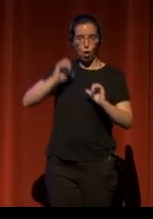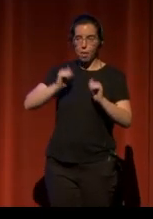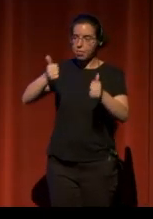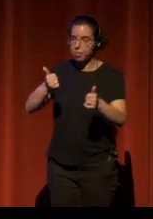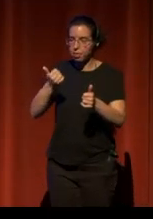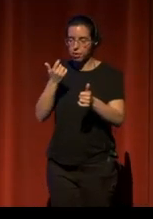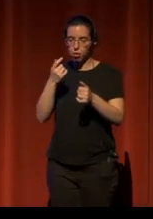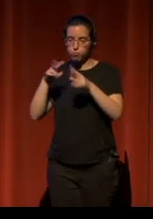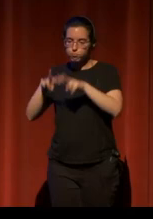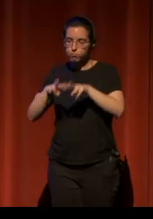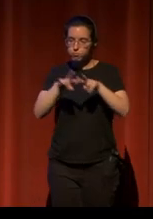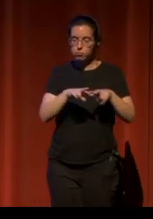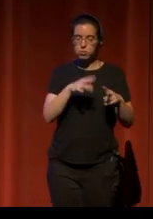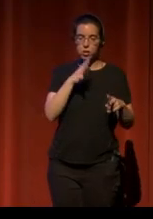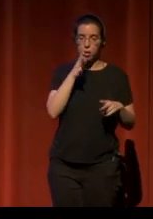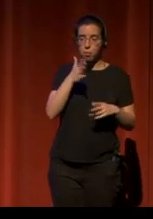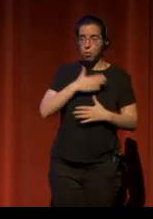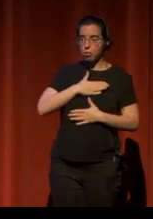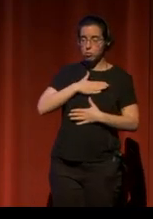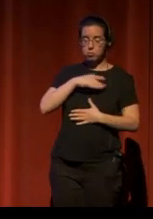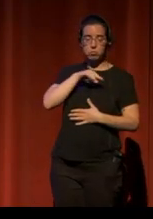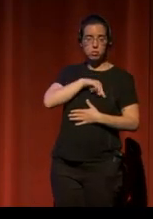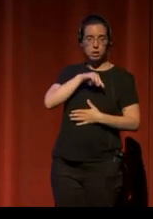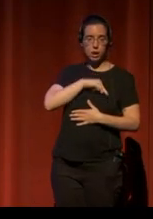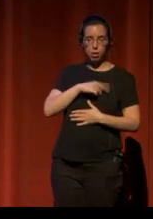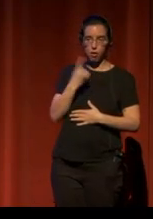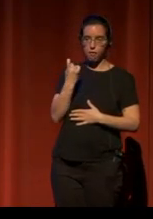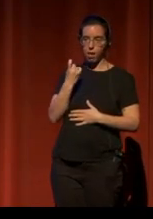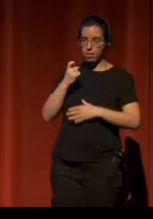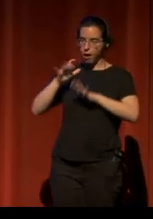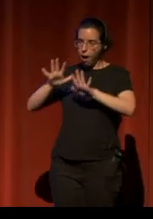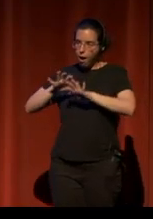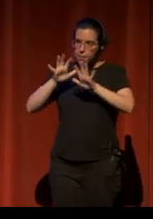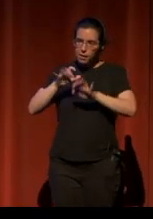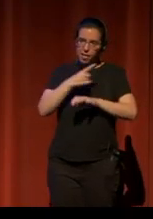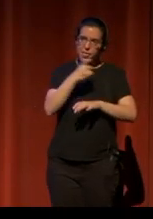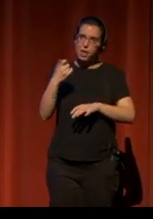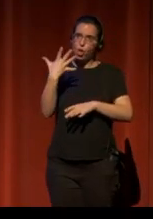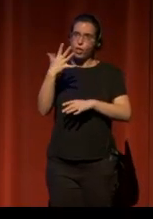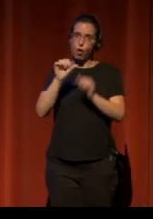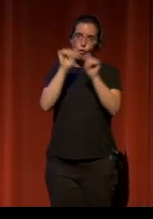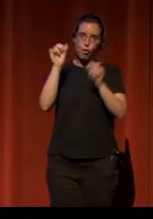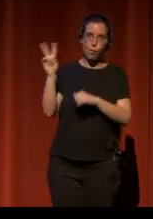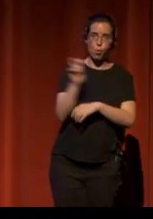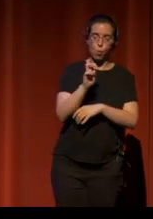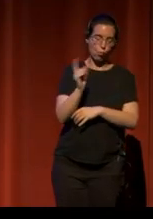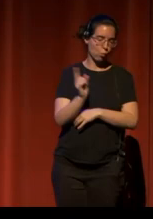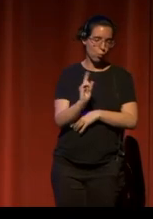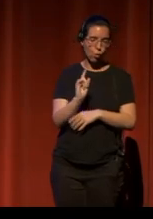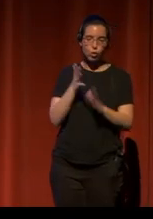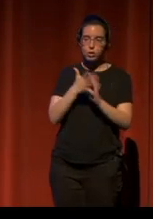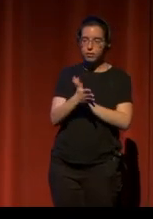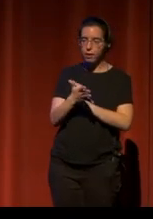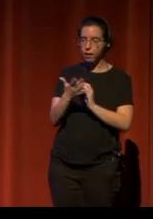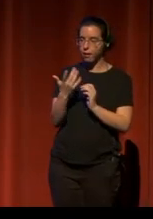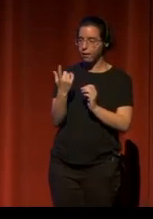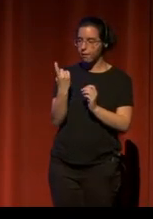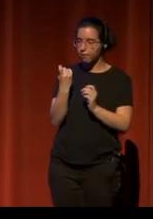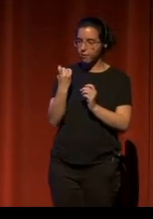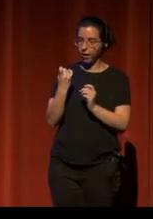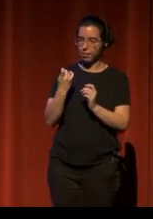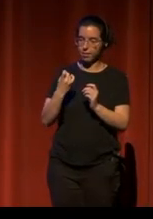sensación de que tuviéramos que aprendernos 105 formas de innovar sino todo lo contrario porque creía que tenía que haber un ADN